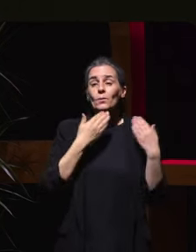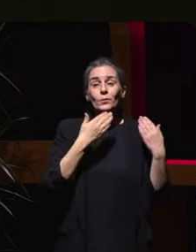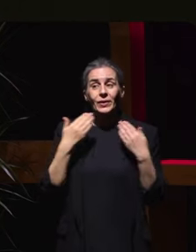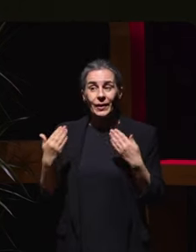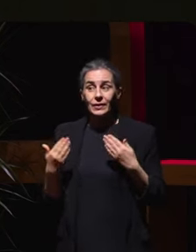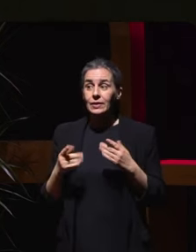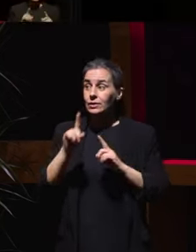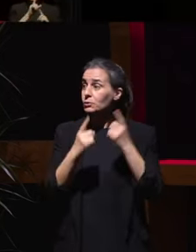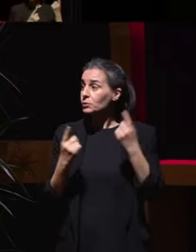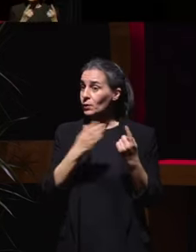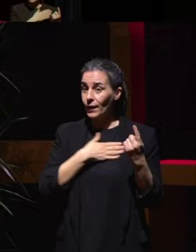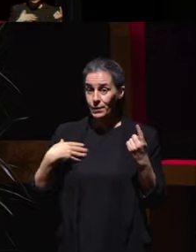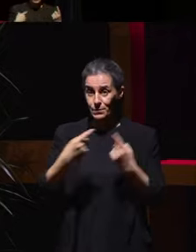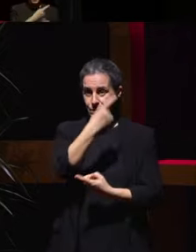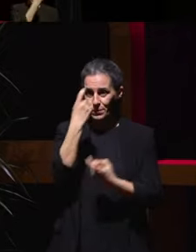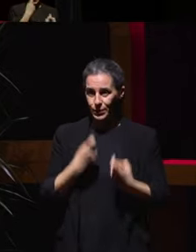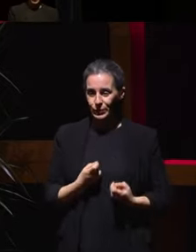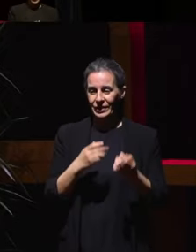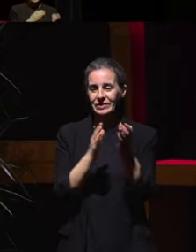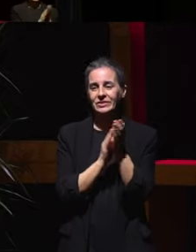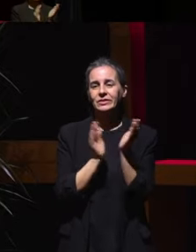tendes algunha pregunta...